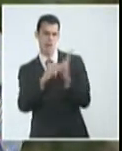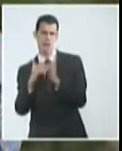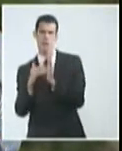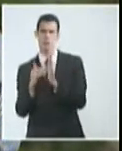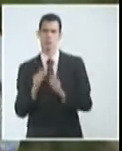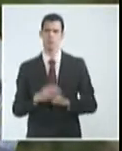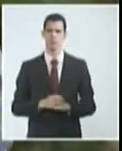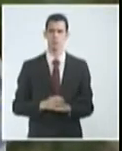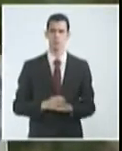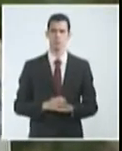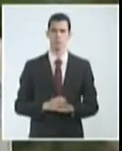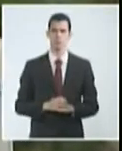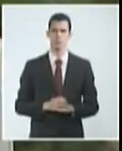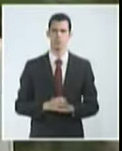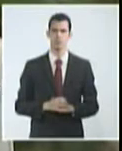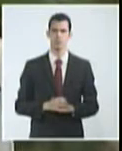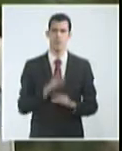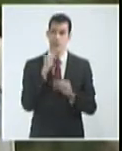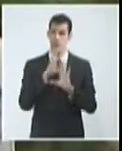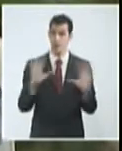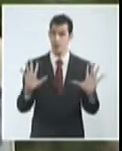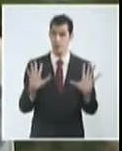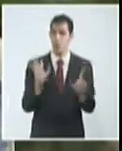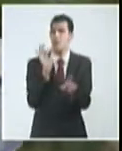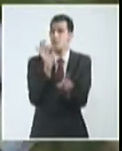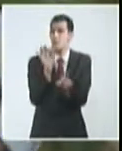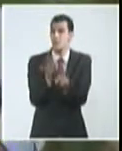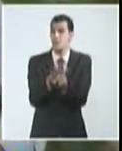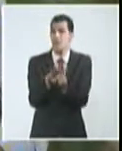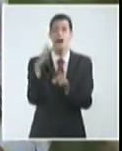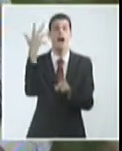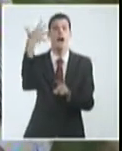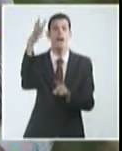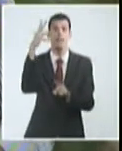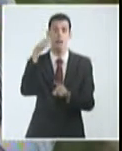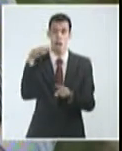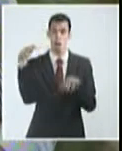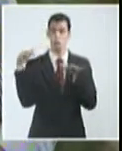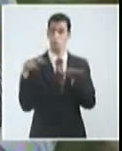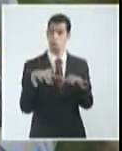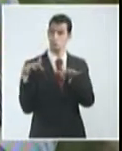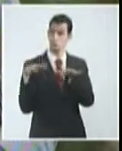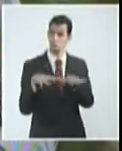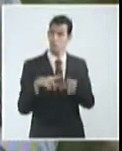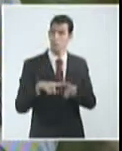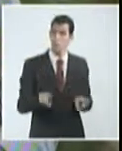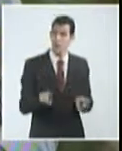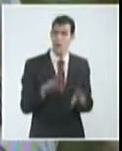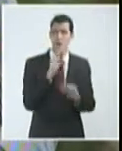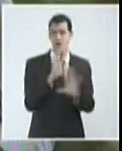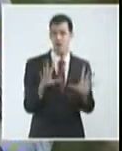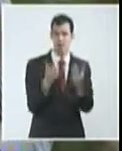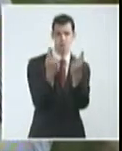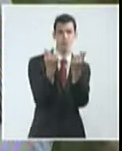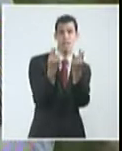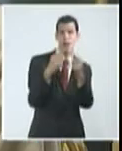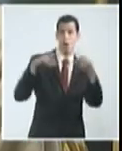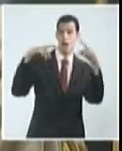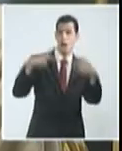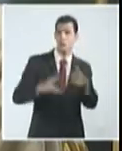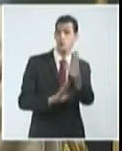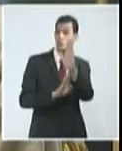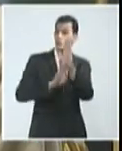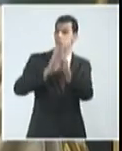inmediato del turismo, pero no una recuperación inmediata de la actividad turística, pues recuerden, nosotros teníamos cifras de